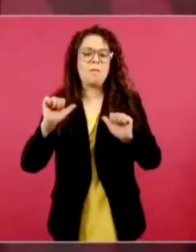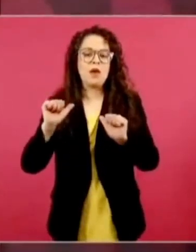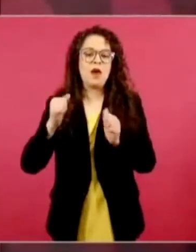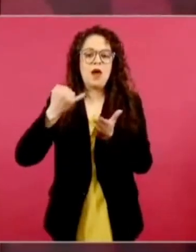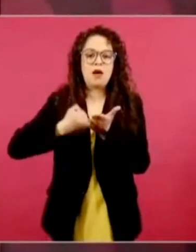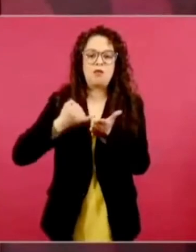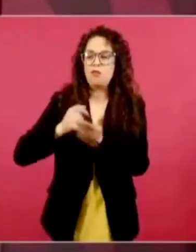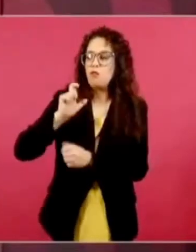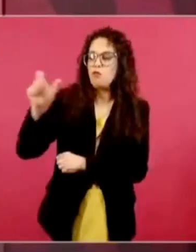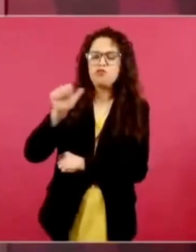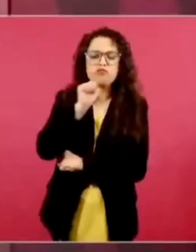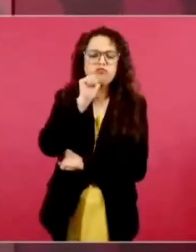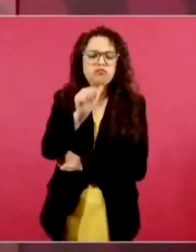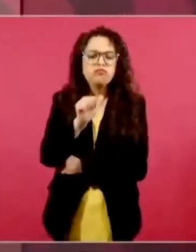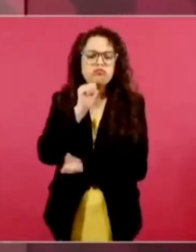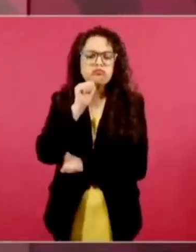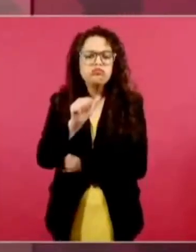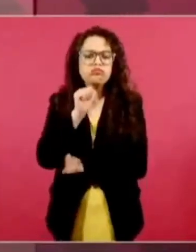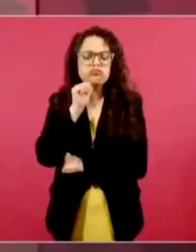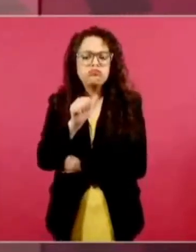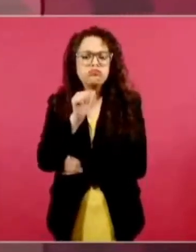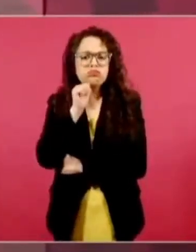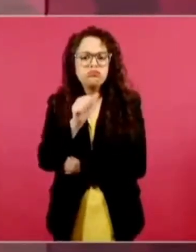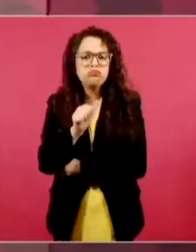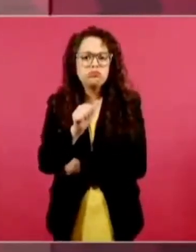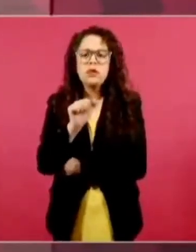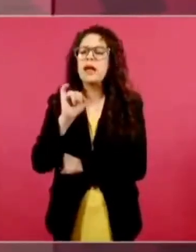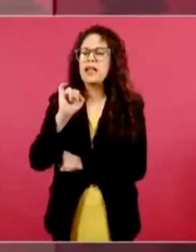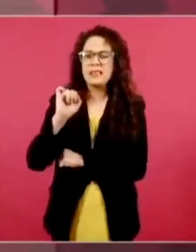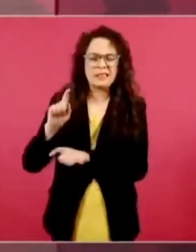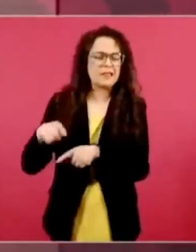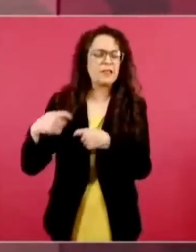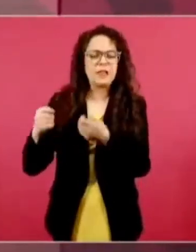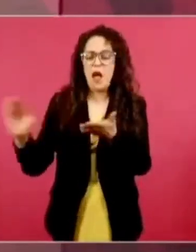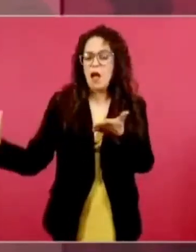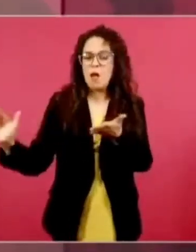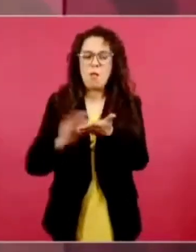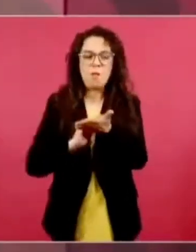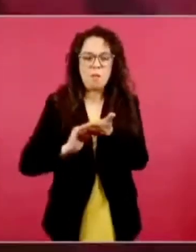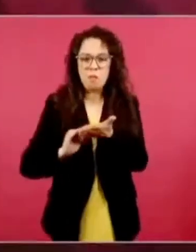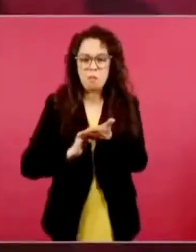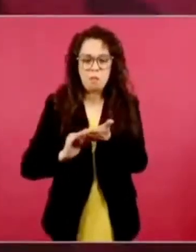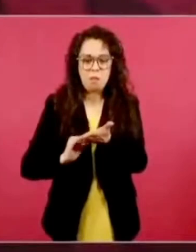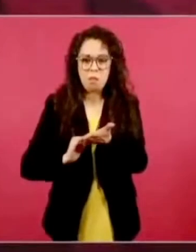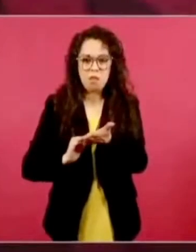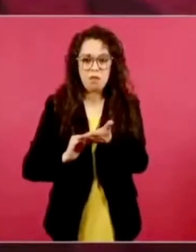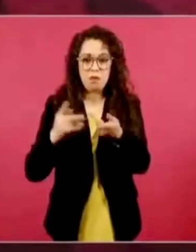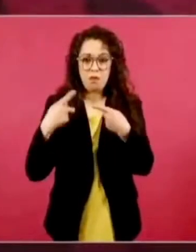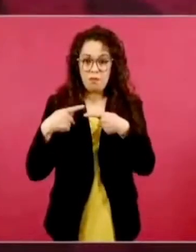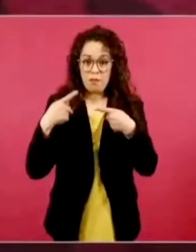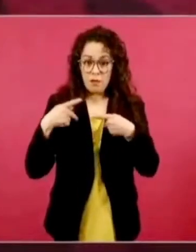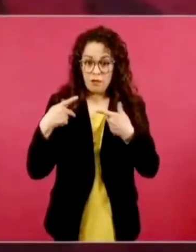porque les condonaban los impuestos a los de mero arriba.